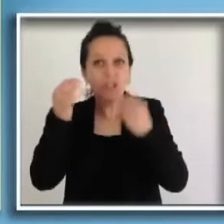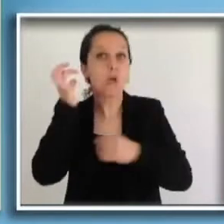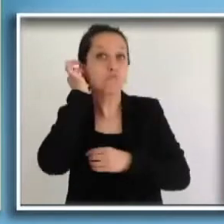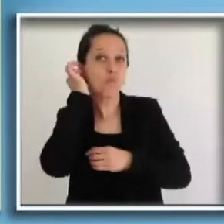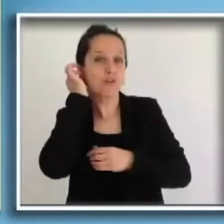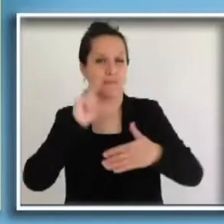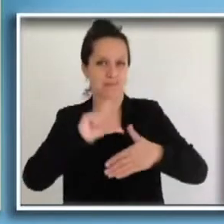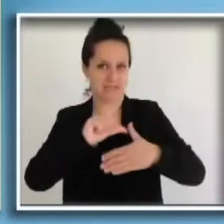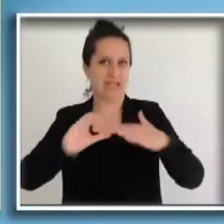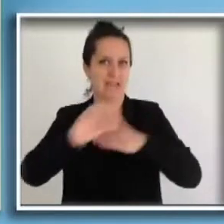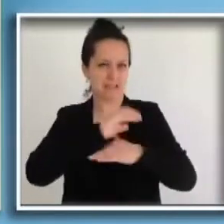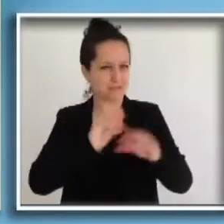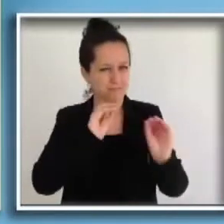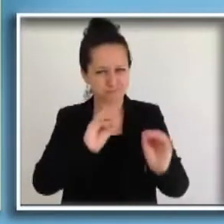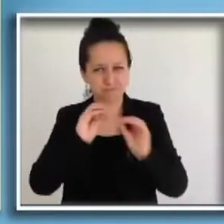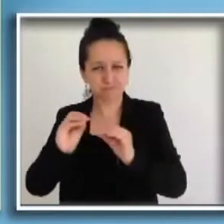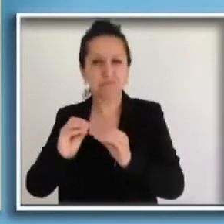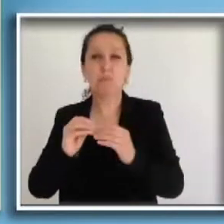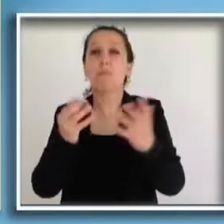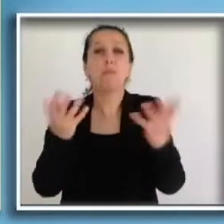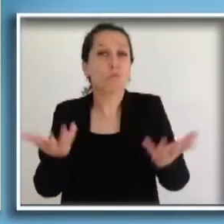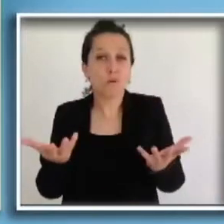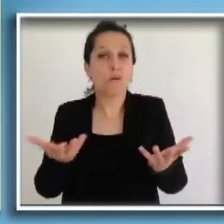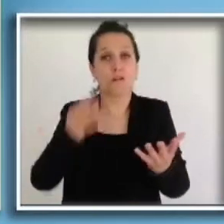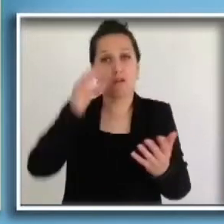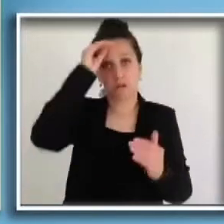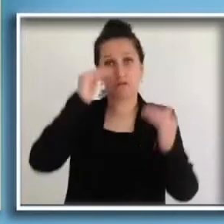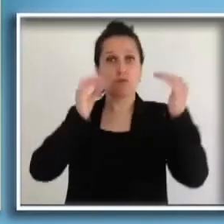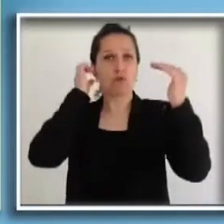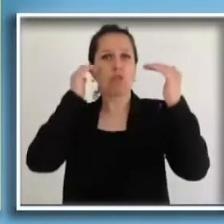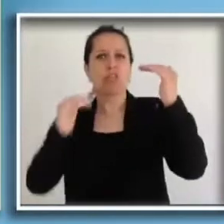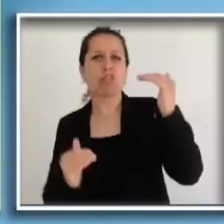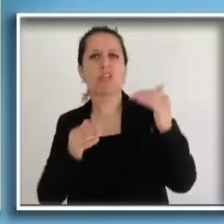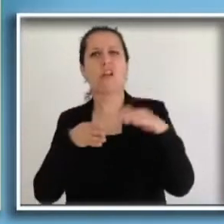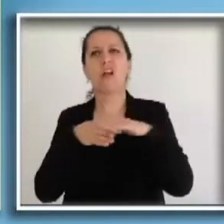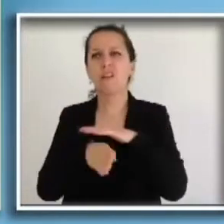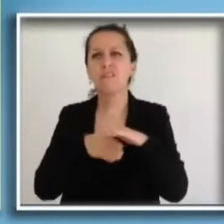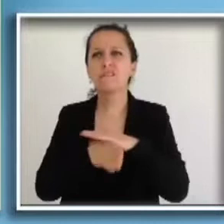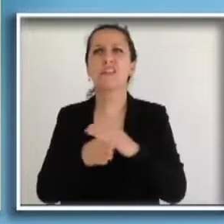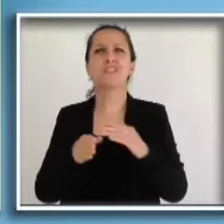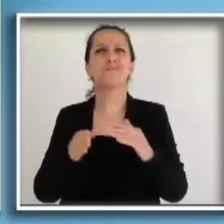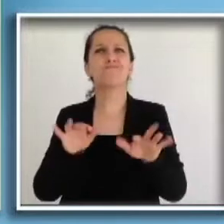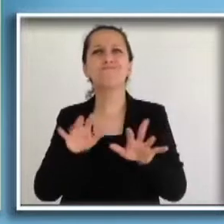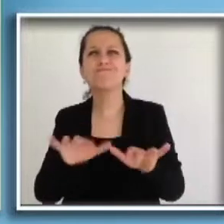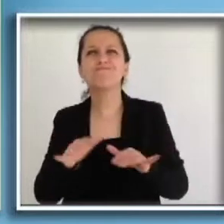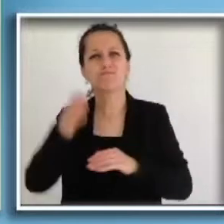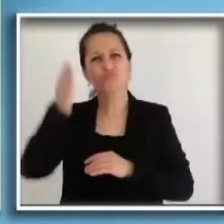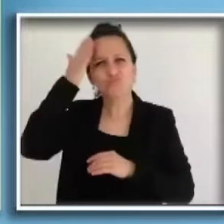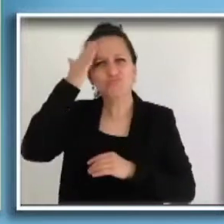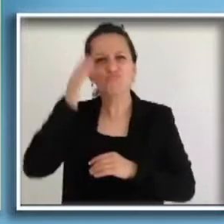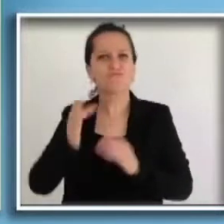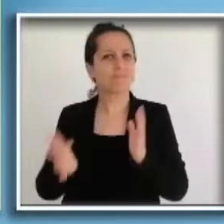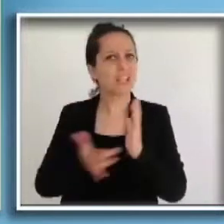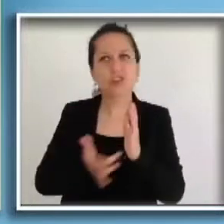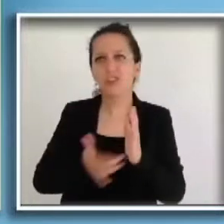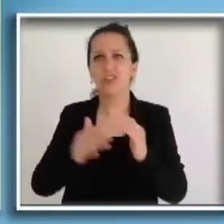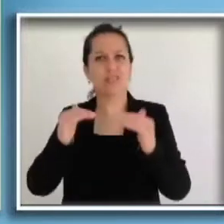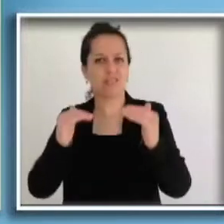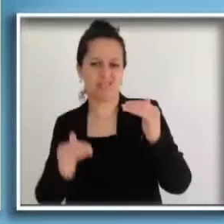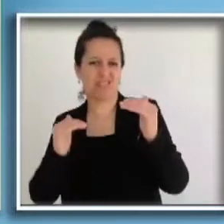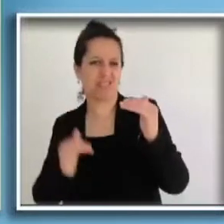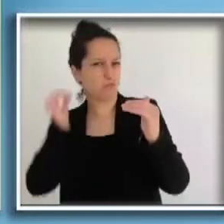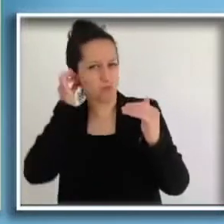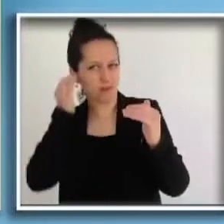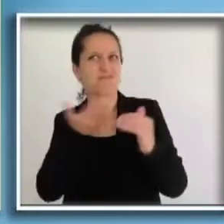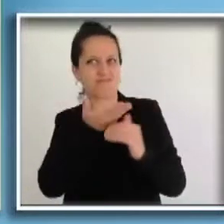objetivo de construir al cierre de las brechas de género en el acceso desarrollo de habilidades uso de tecnología y participación